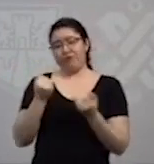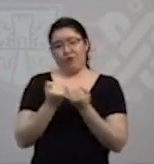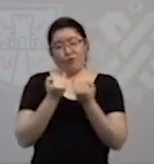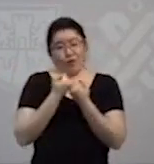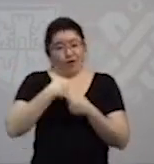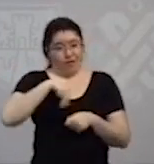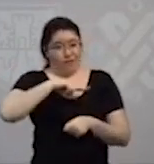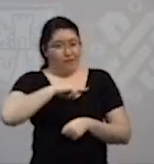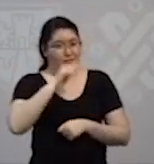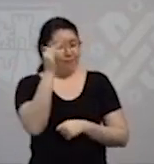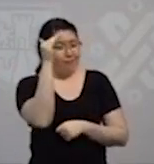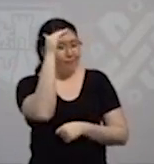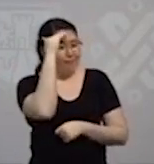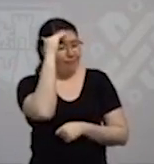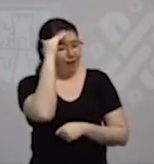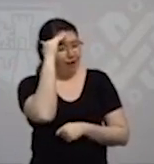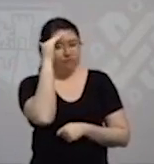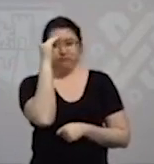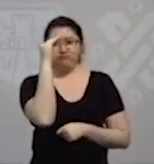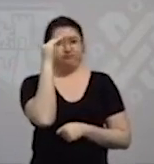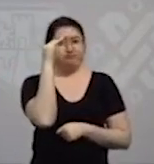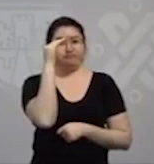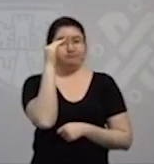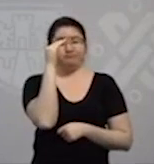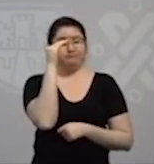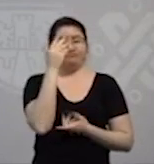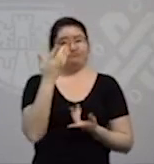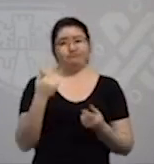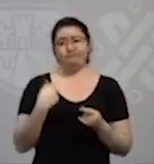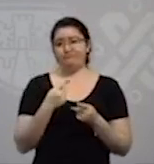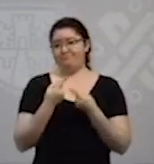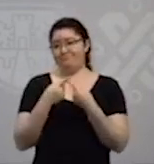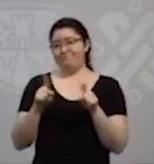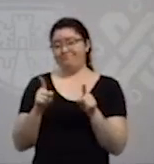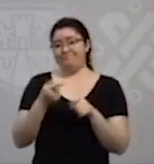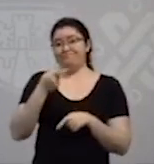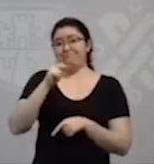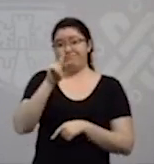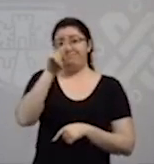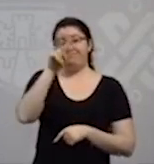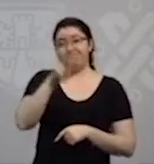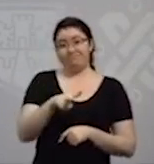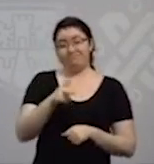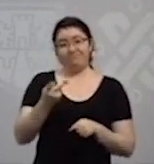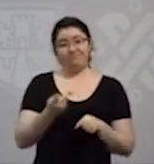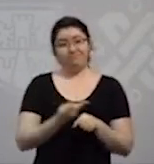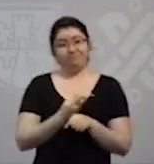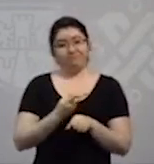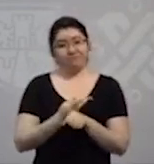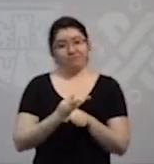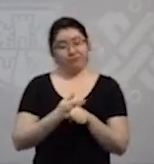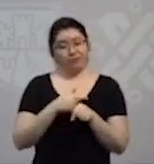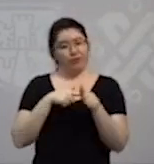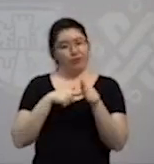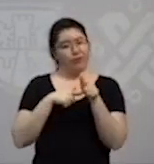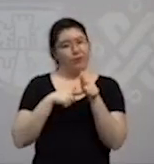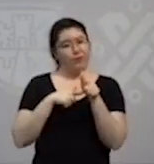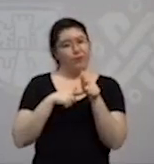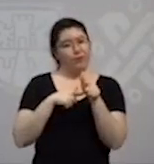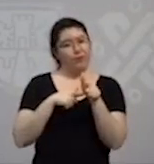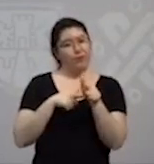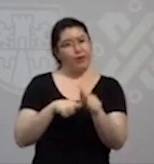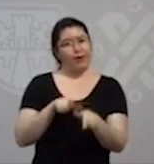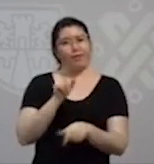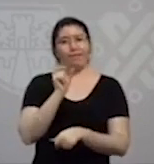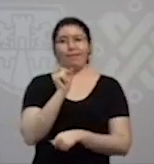hubiéramos esperado, y lo que hay en realidad pues es una constante en las